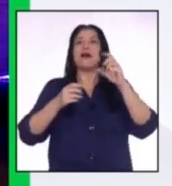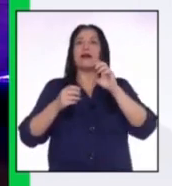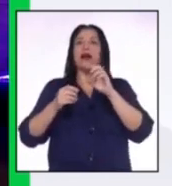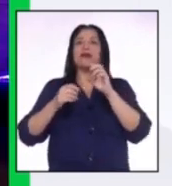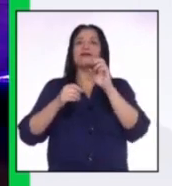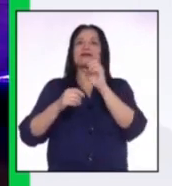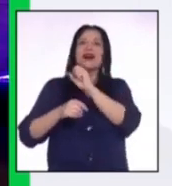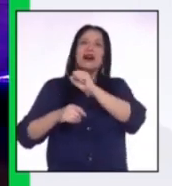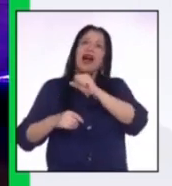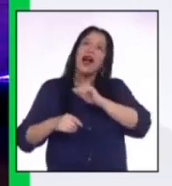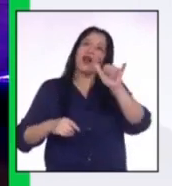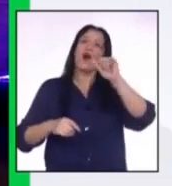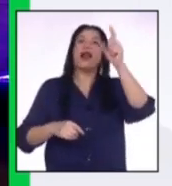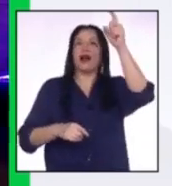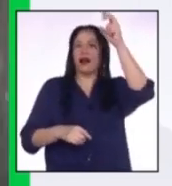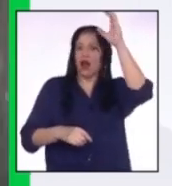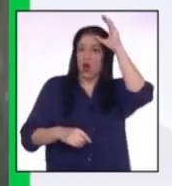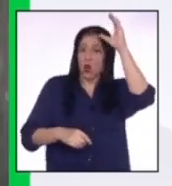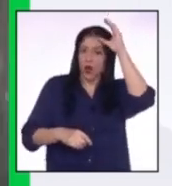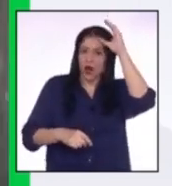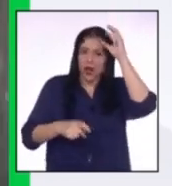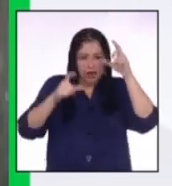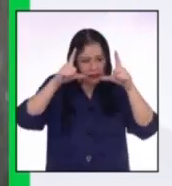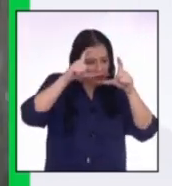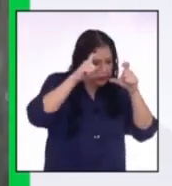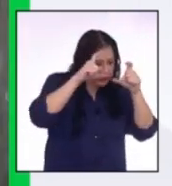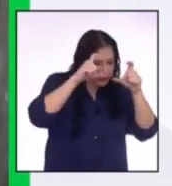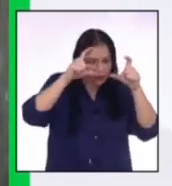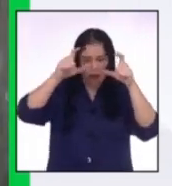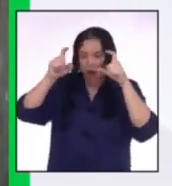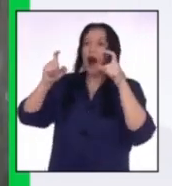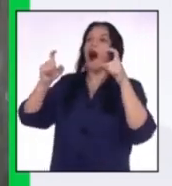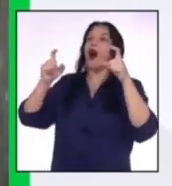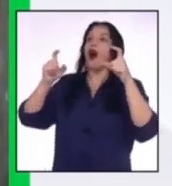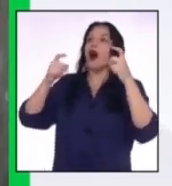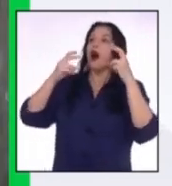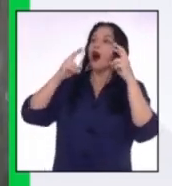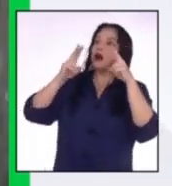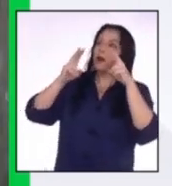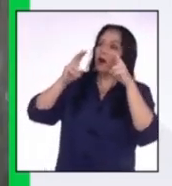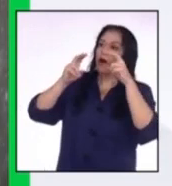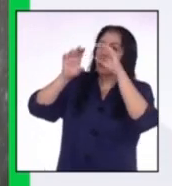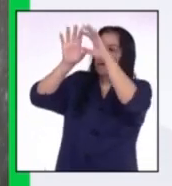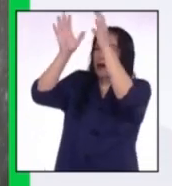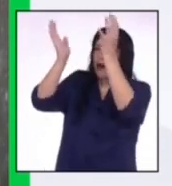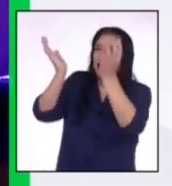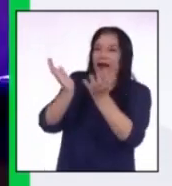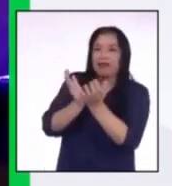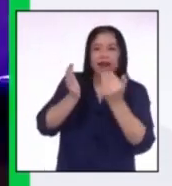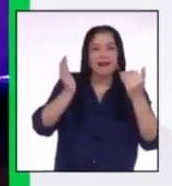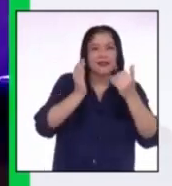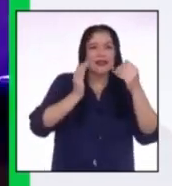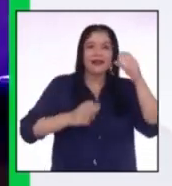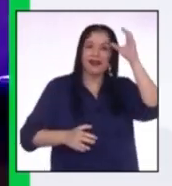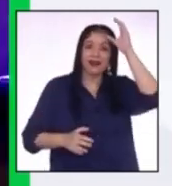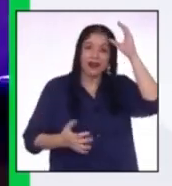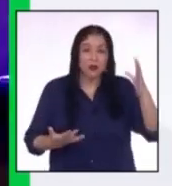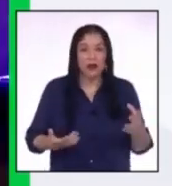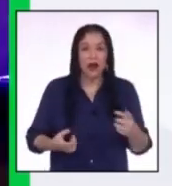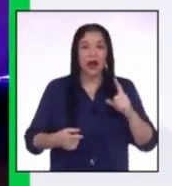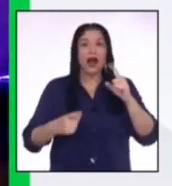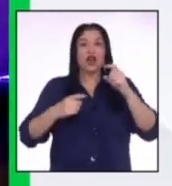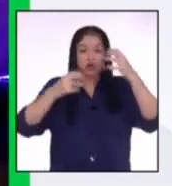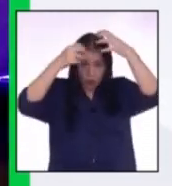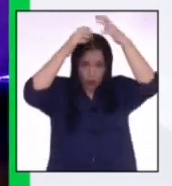que estaban tomando fotos de los cráteres de la luna y de pronto apareció el planeta tierra asomándose por ahí por la luna y uno de los